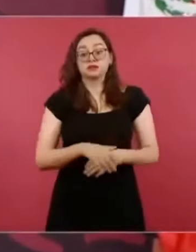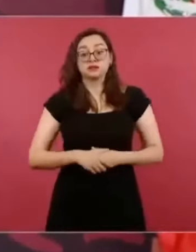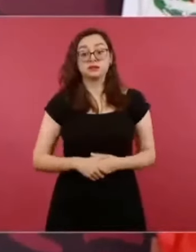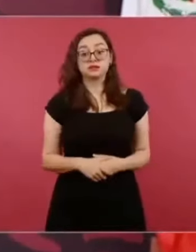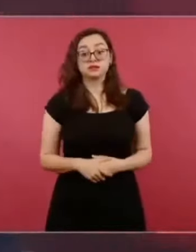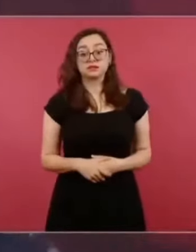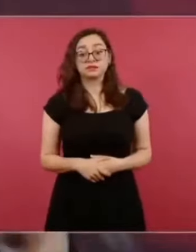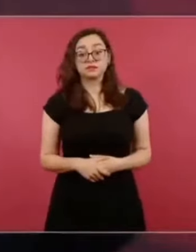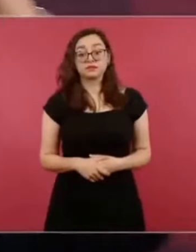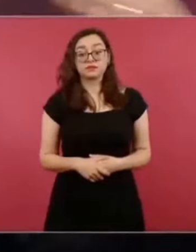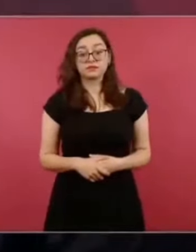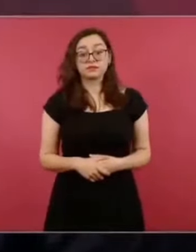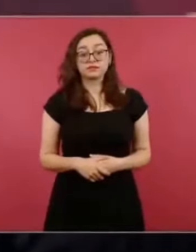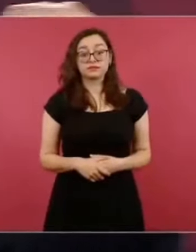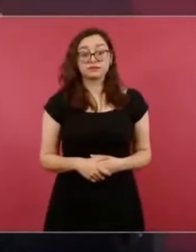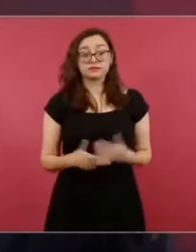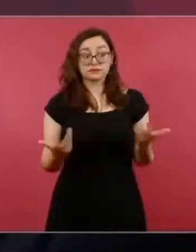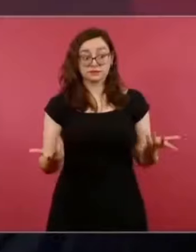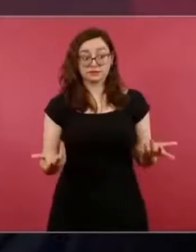que